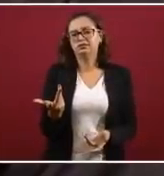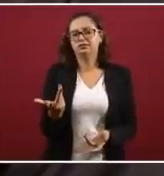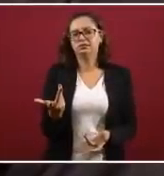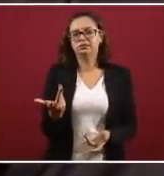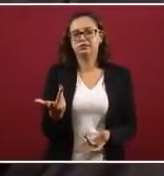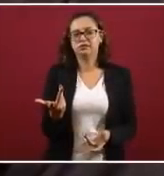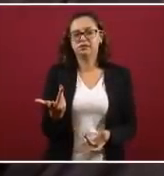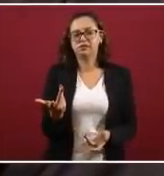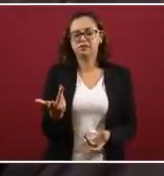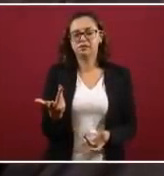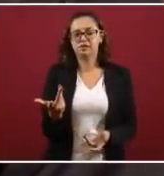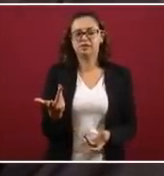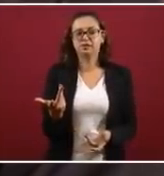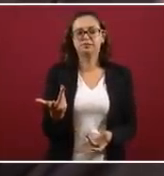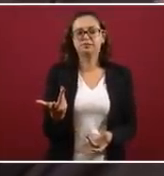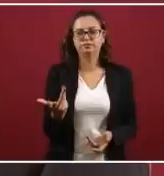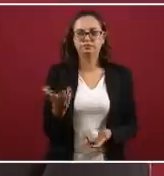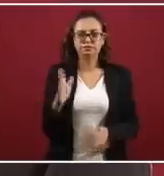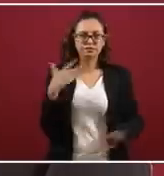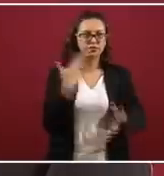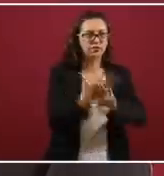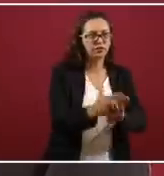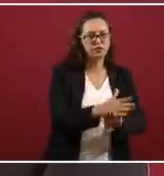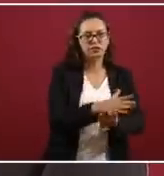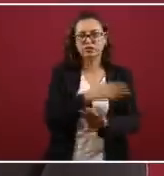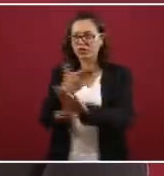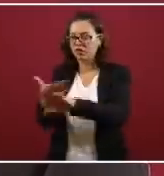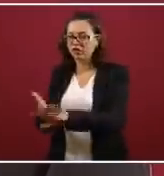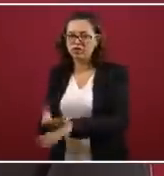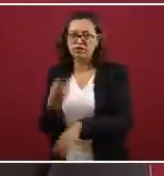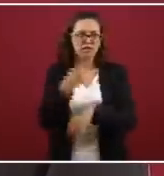no afectar.